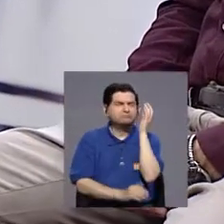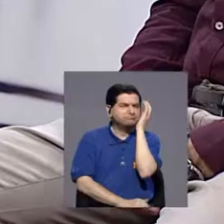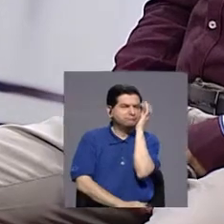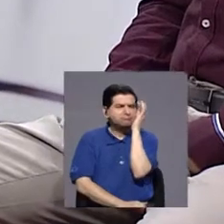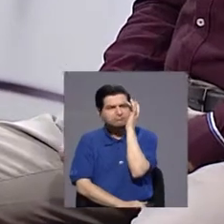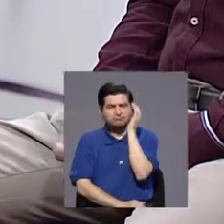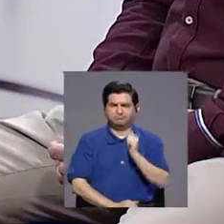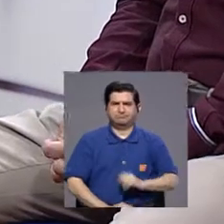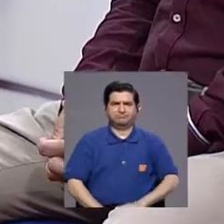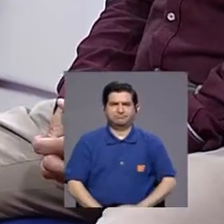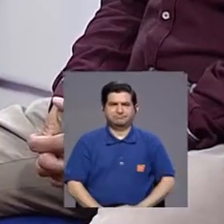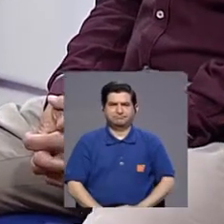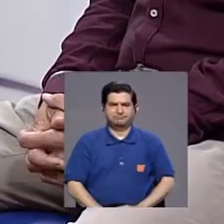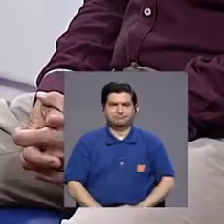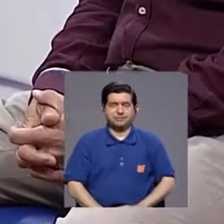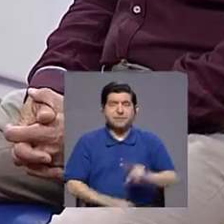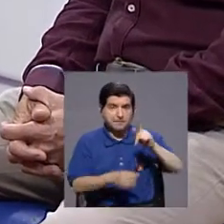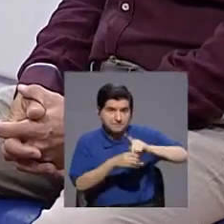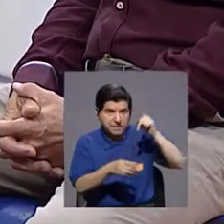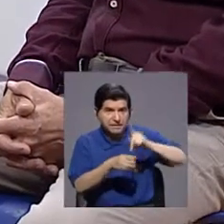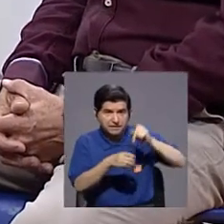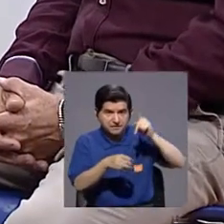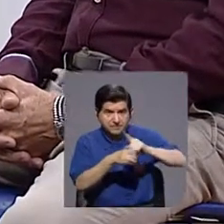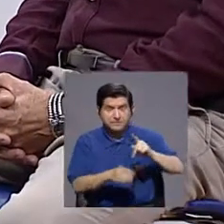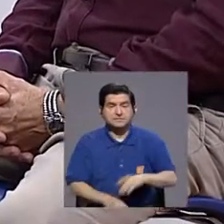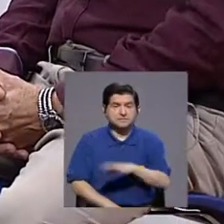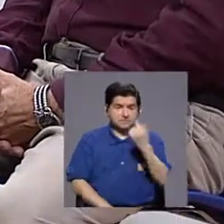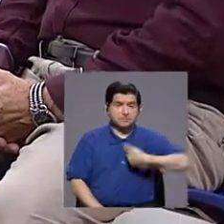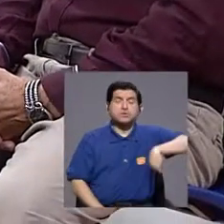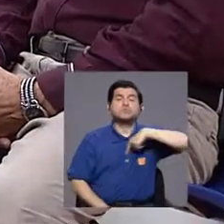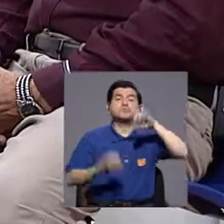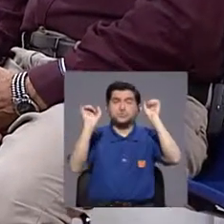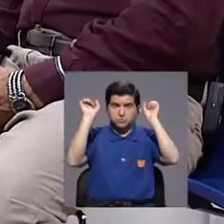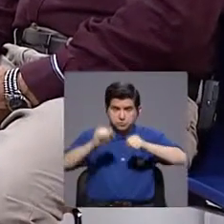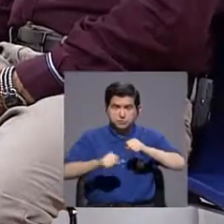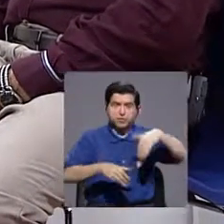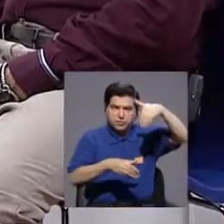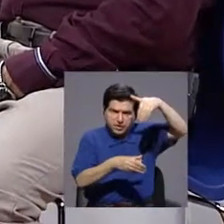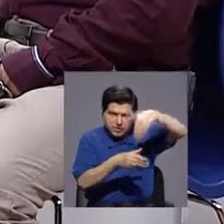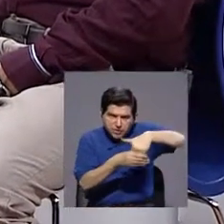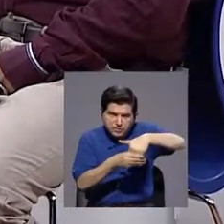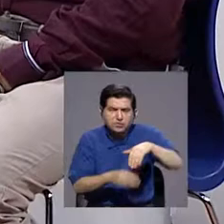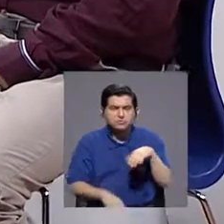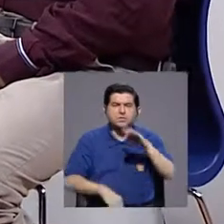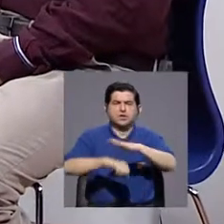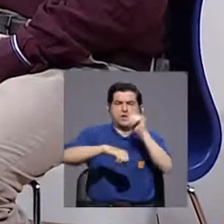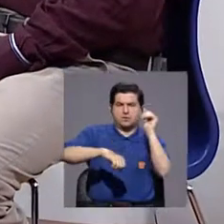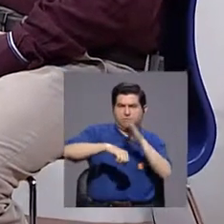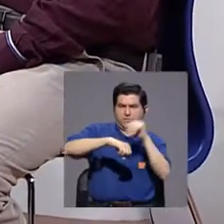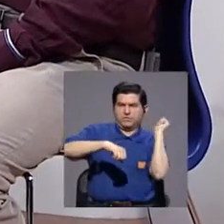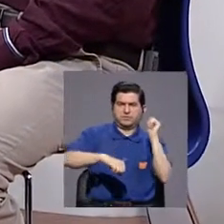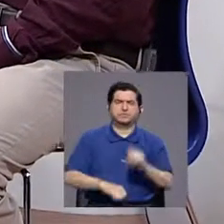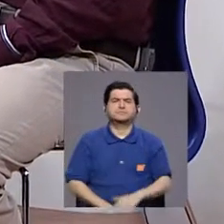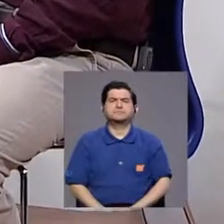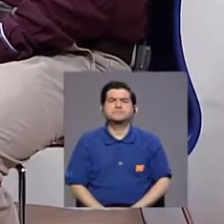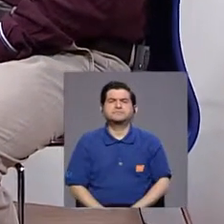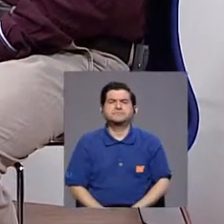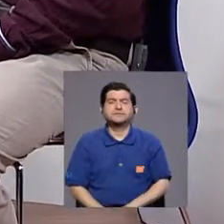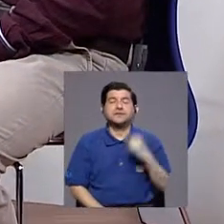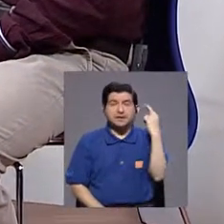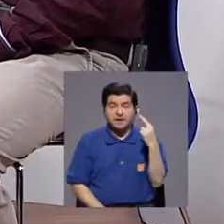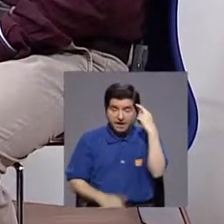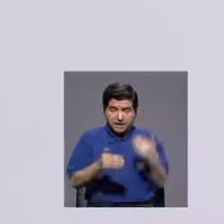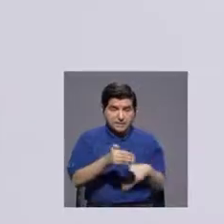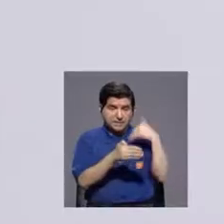que entonces participamos y logramos introducirnos en esa convocatoria y entonces a raíz